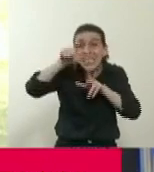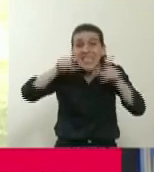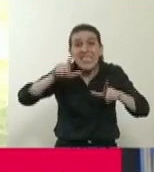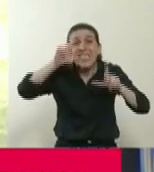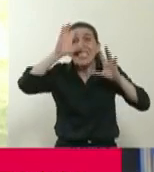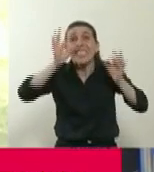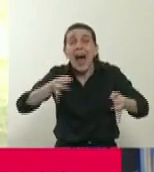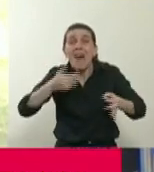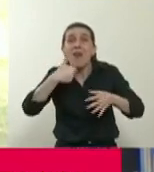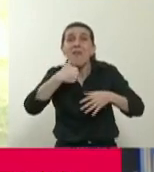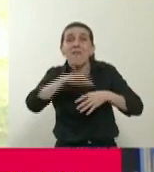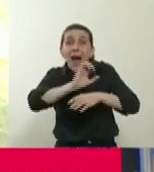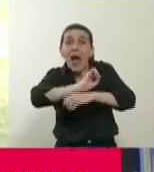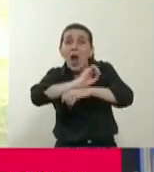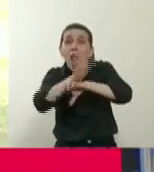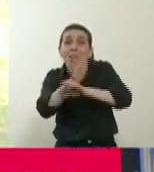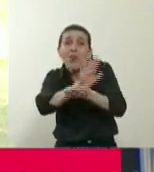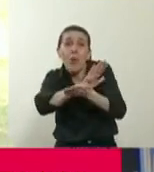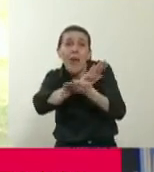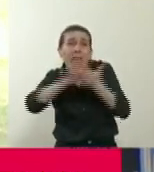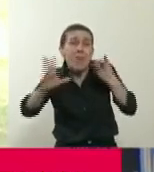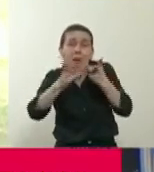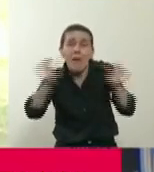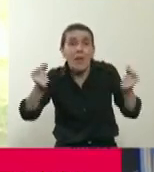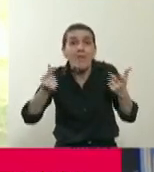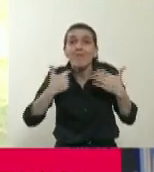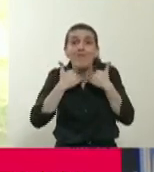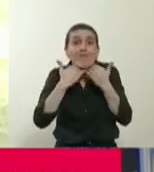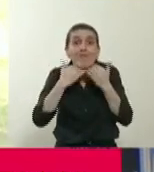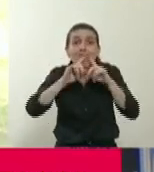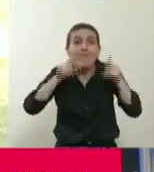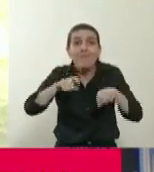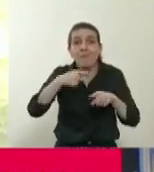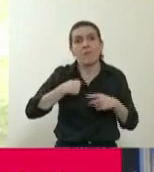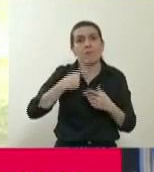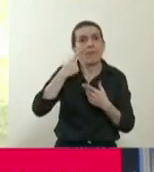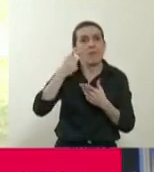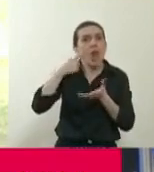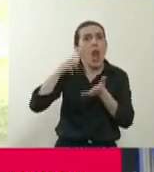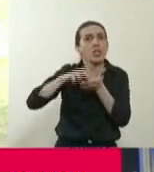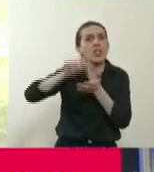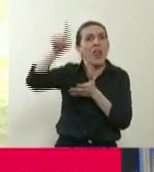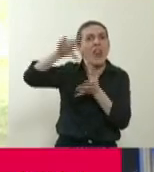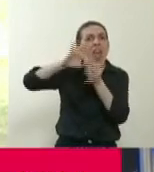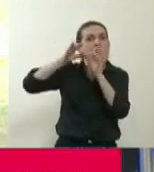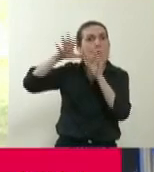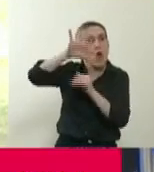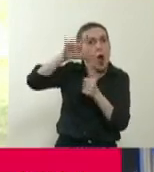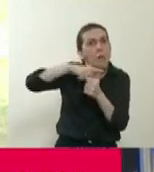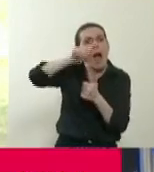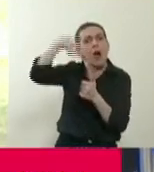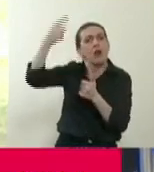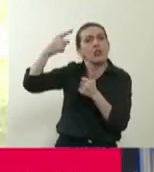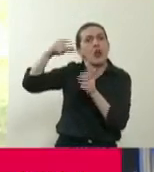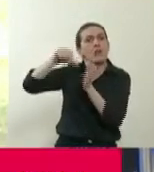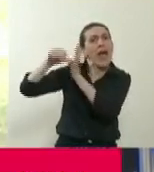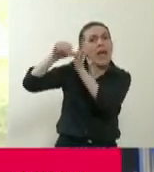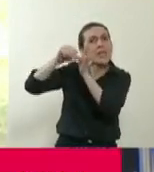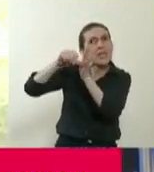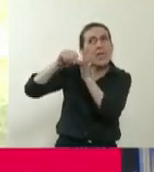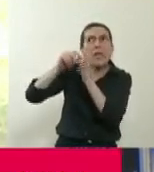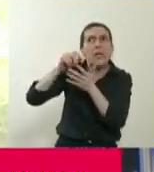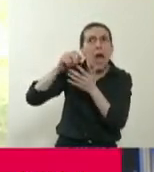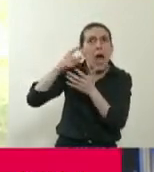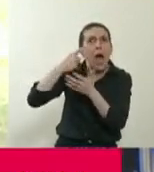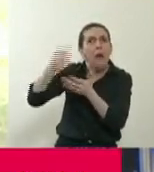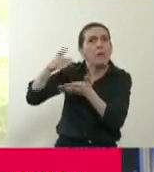va a terminar esto. Revisen lo que pasa en Europa, en otros lugares del mundo. Lo que está pasando es